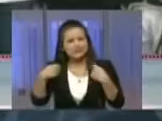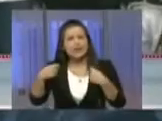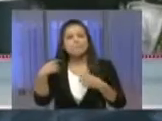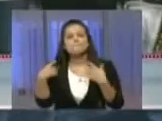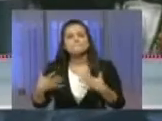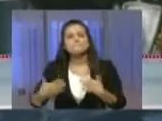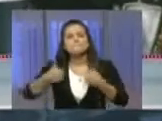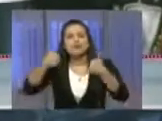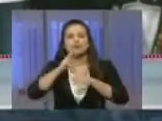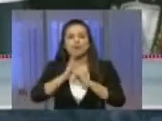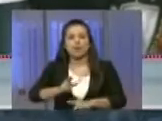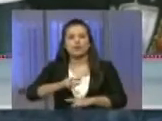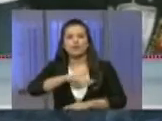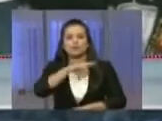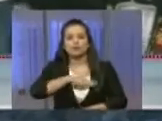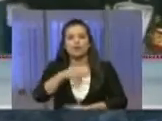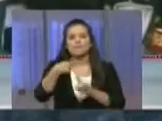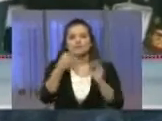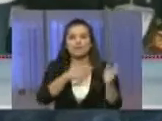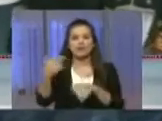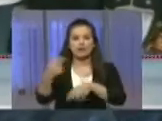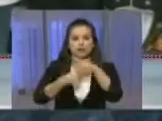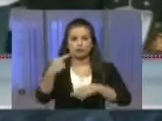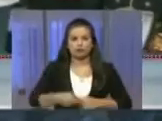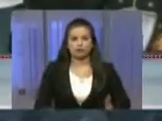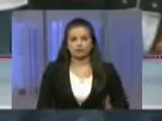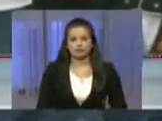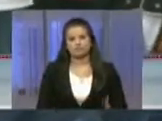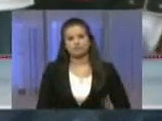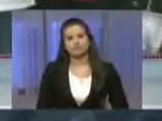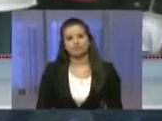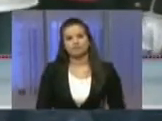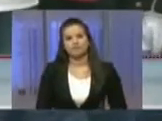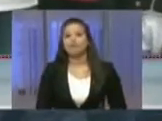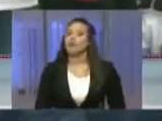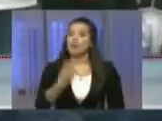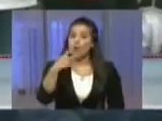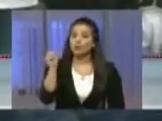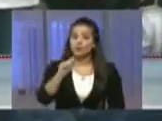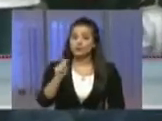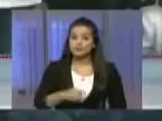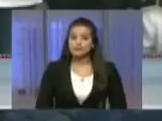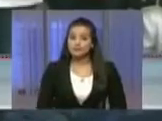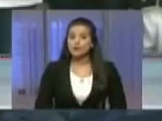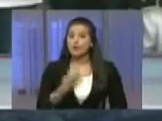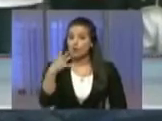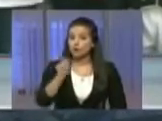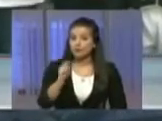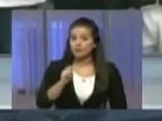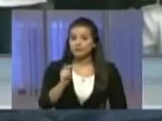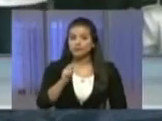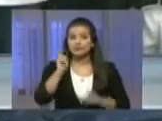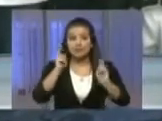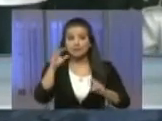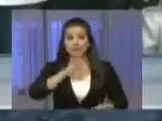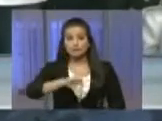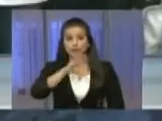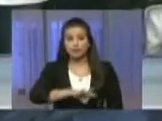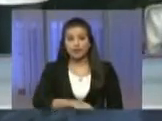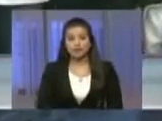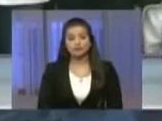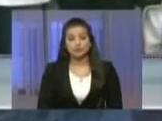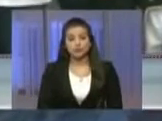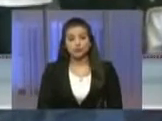y de los planes de la Revolución 4 meses para en lo social